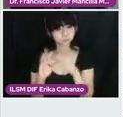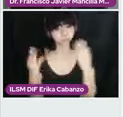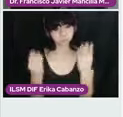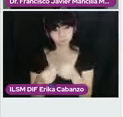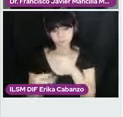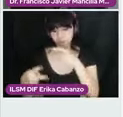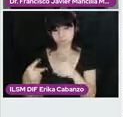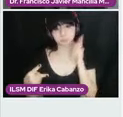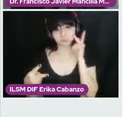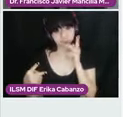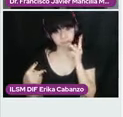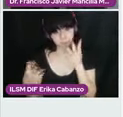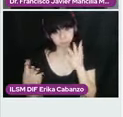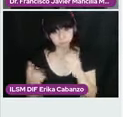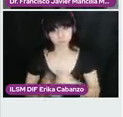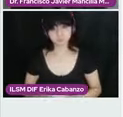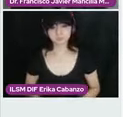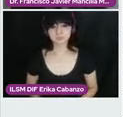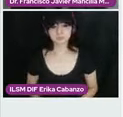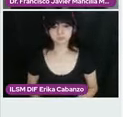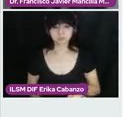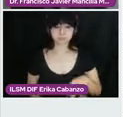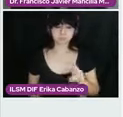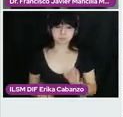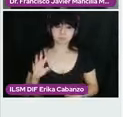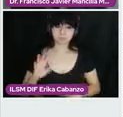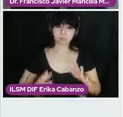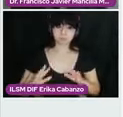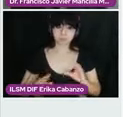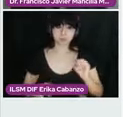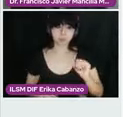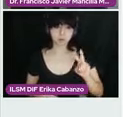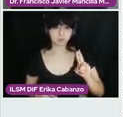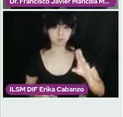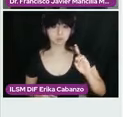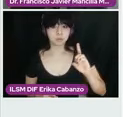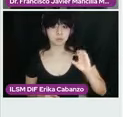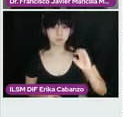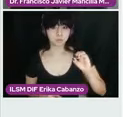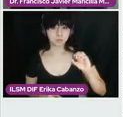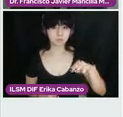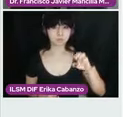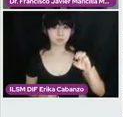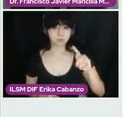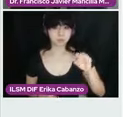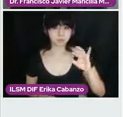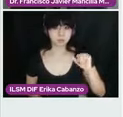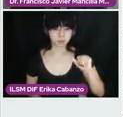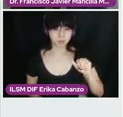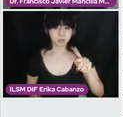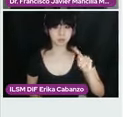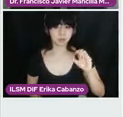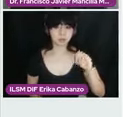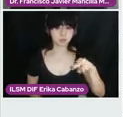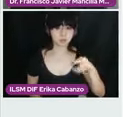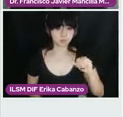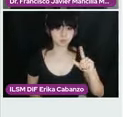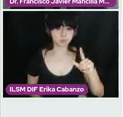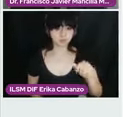logoaudiometría, pero también pueden suceder casos donde la audiometría tonal esté conservada, ¿sí? Y la logoaudiometría